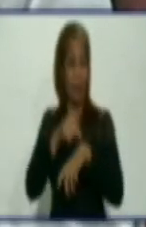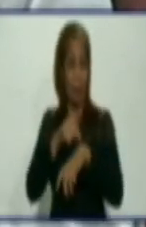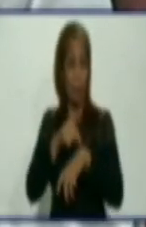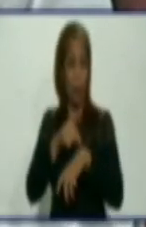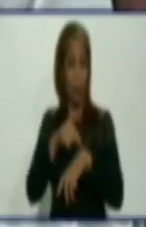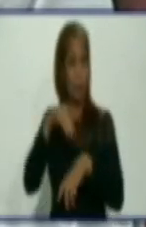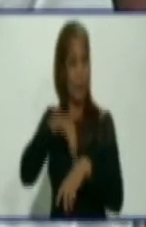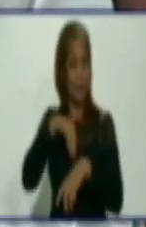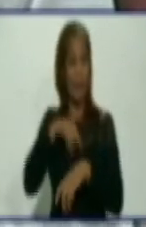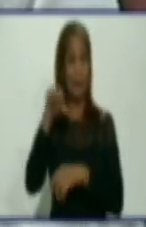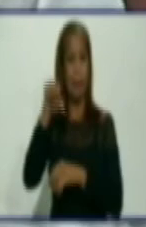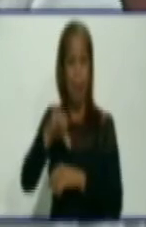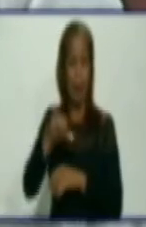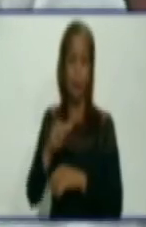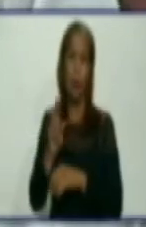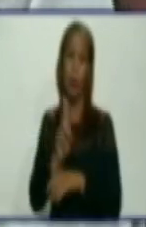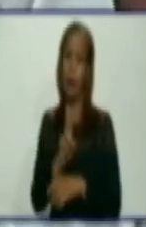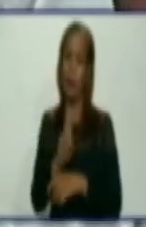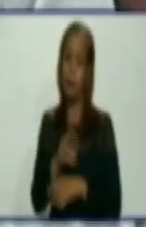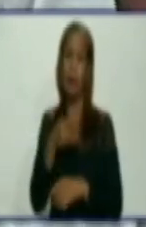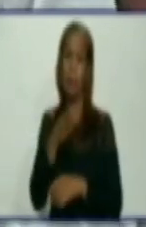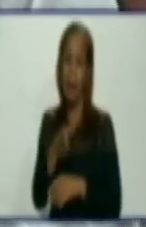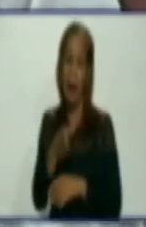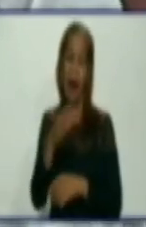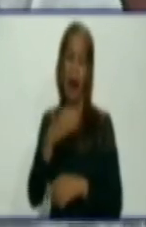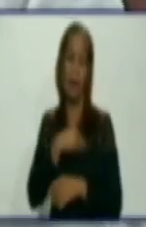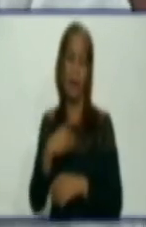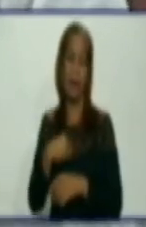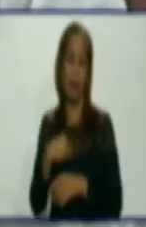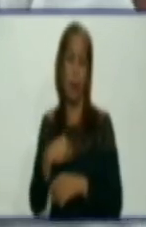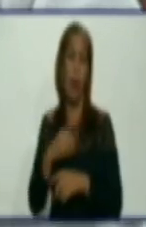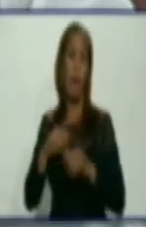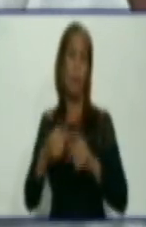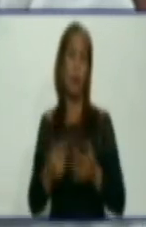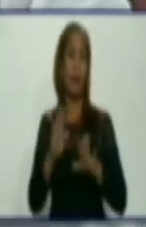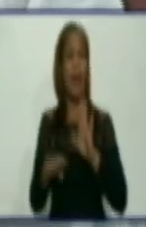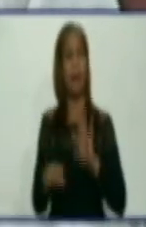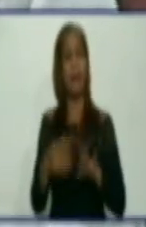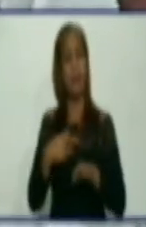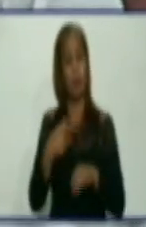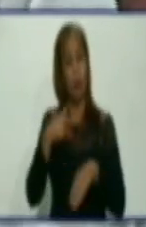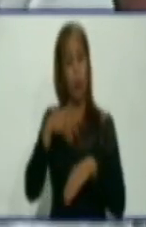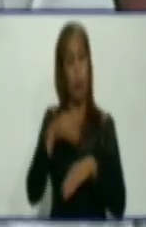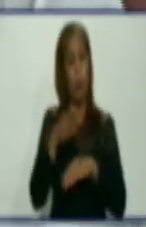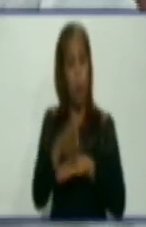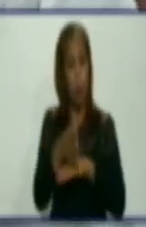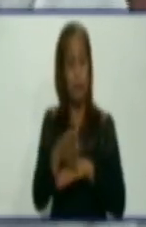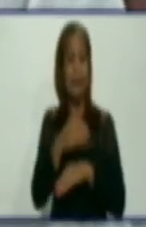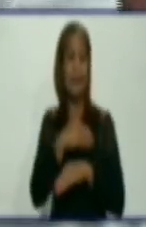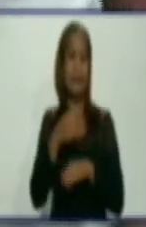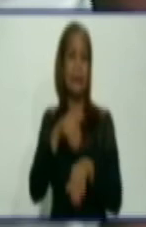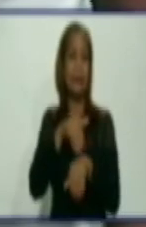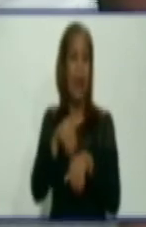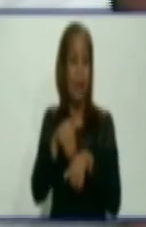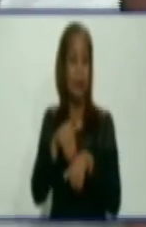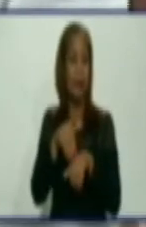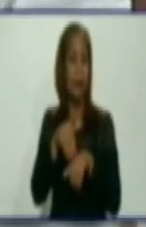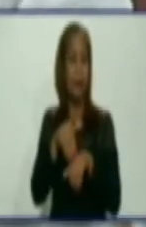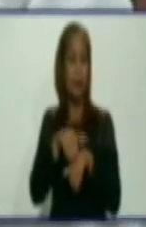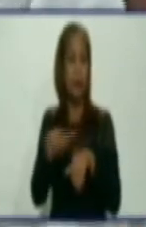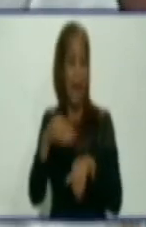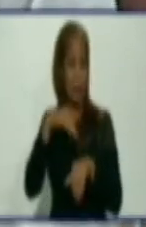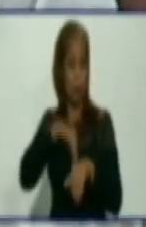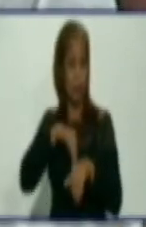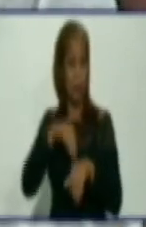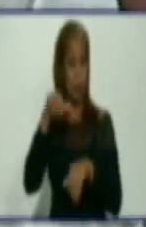hacen que aparezcan más casos graves, que la transmisión entre persona a persona sea más rápida, aparezcan más casos por controles